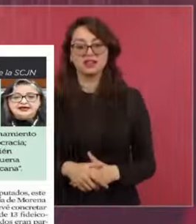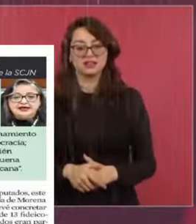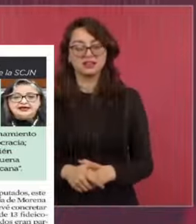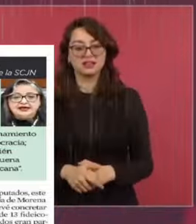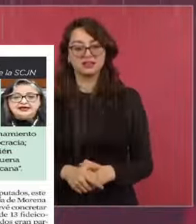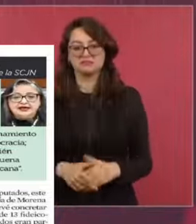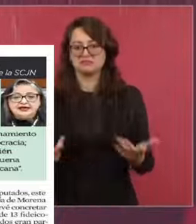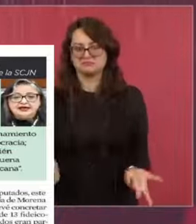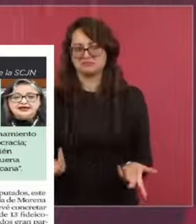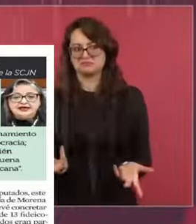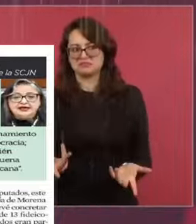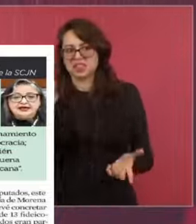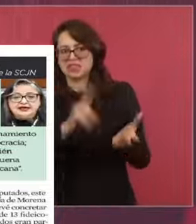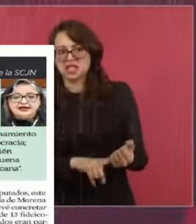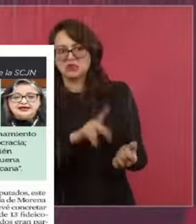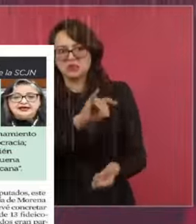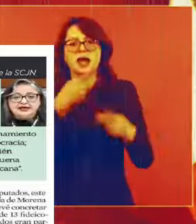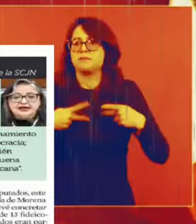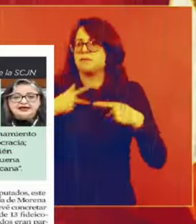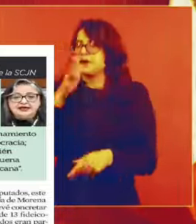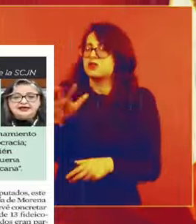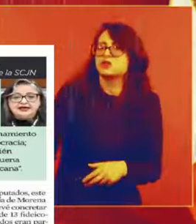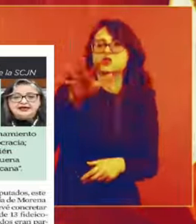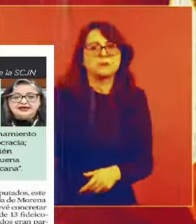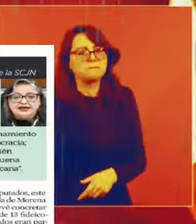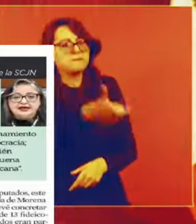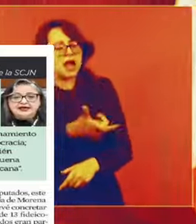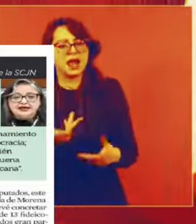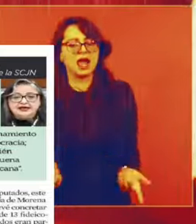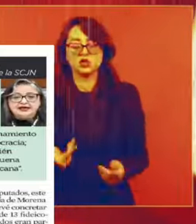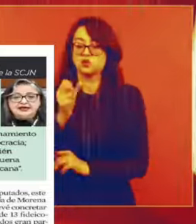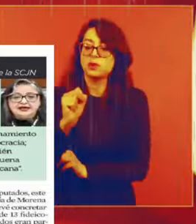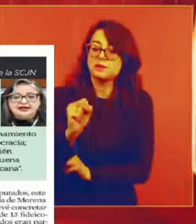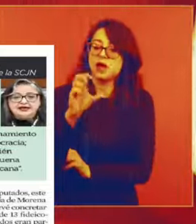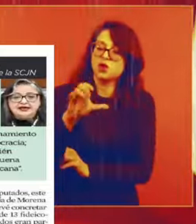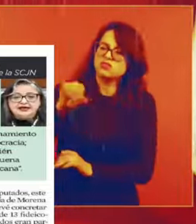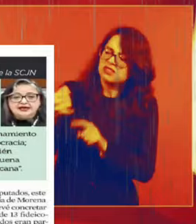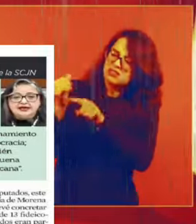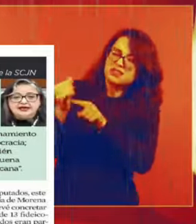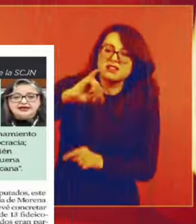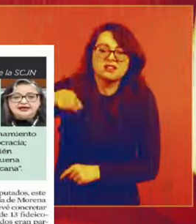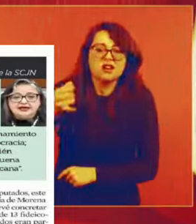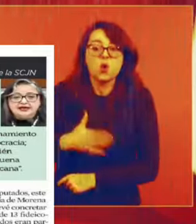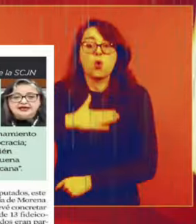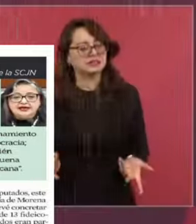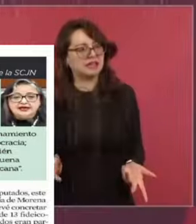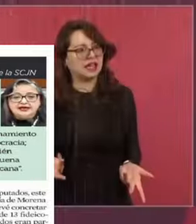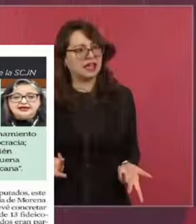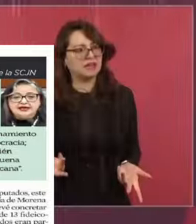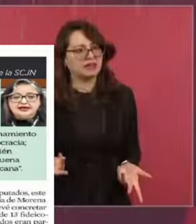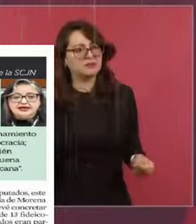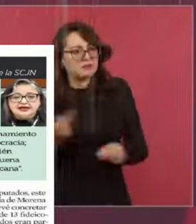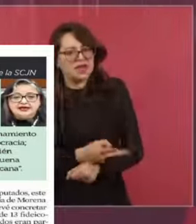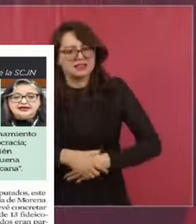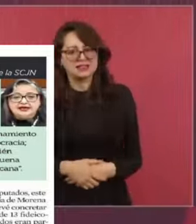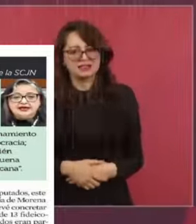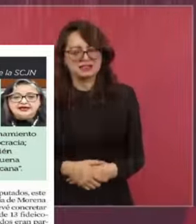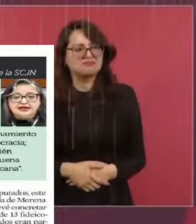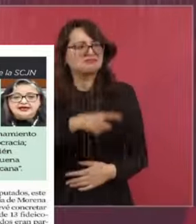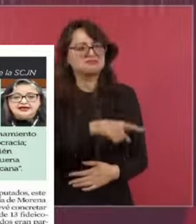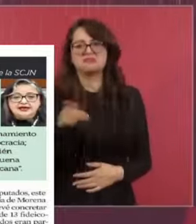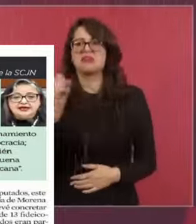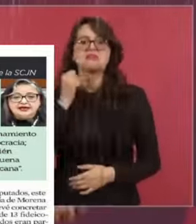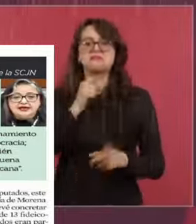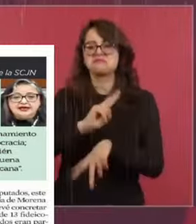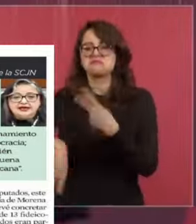qué hay tanta corrupción en el Poder Judicial. Pero no hace falta que vayan al Senado a exponerse a que les falten el